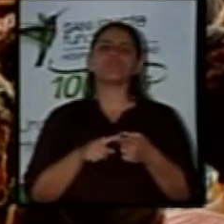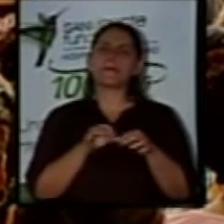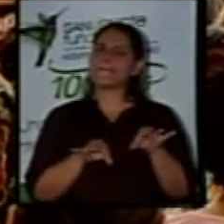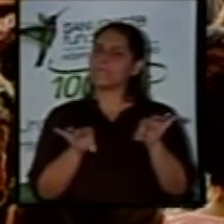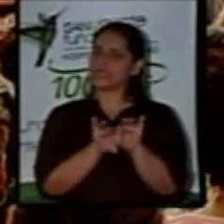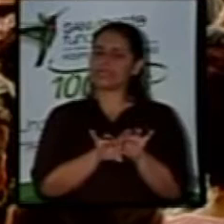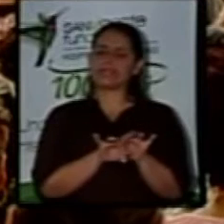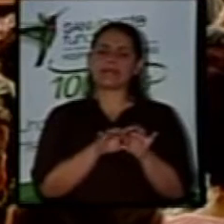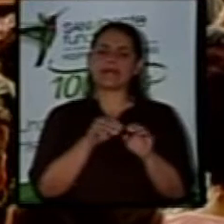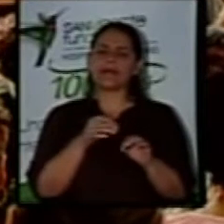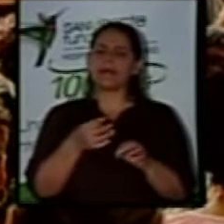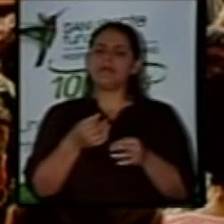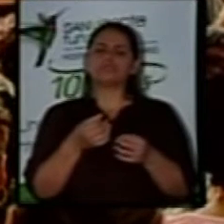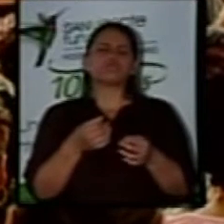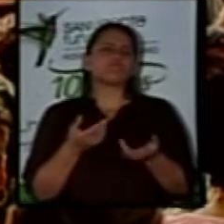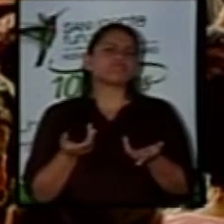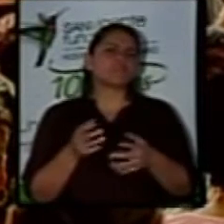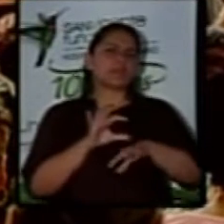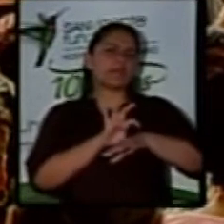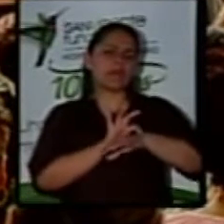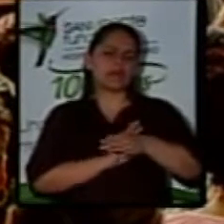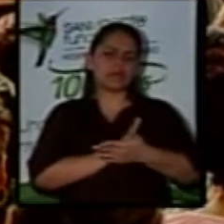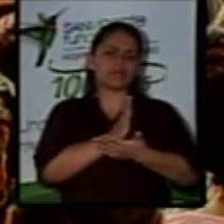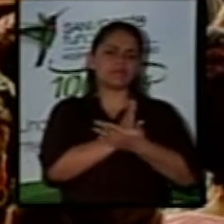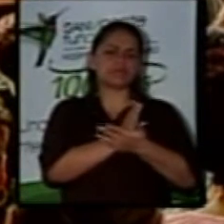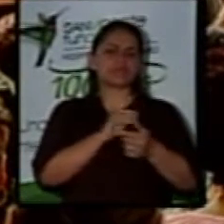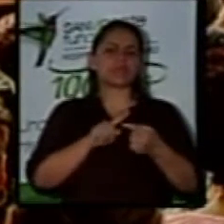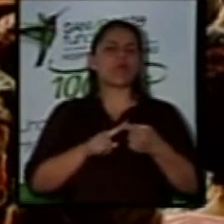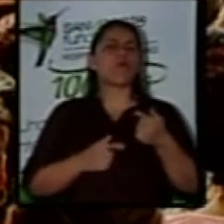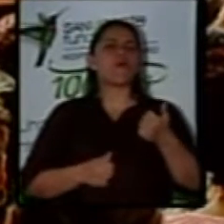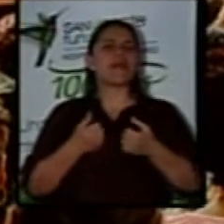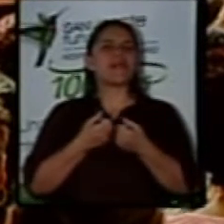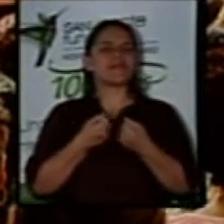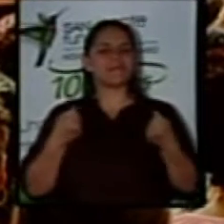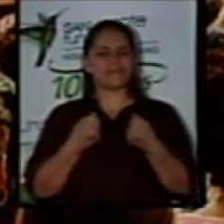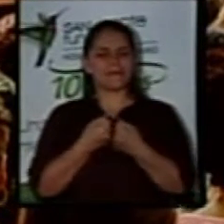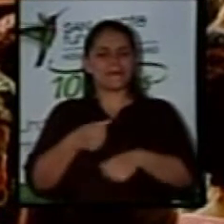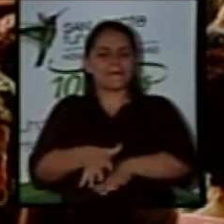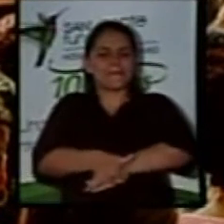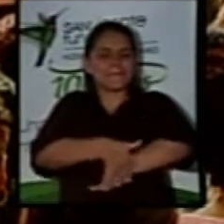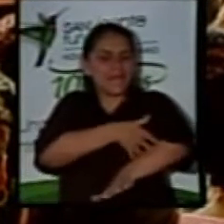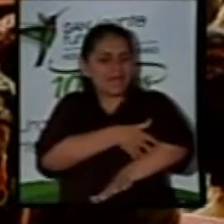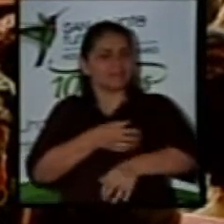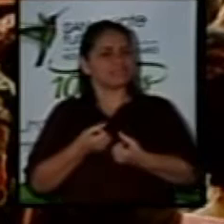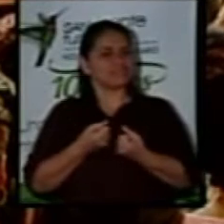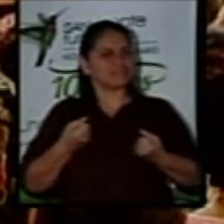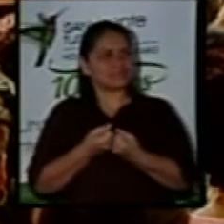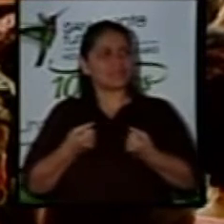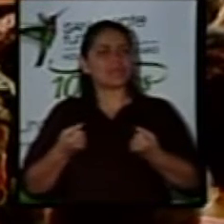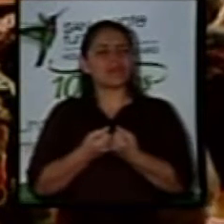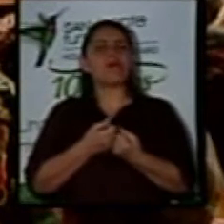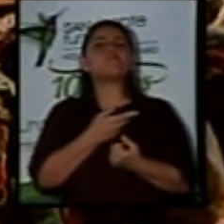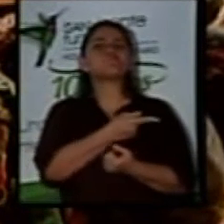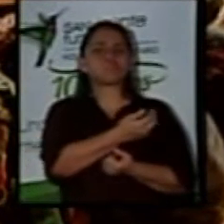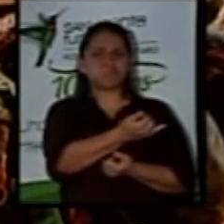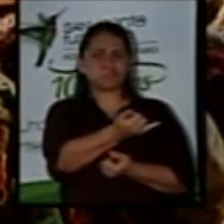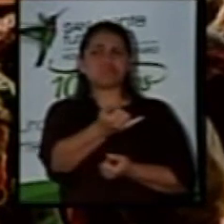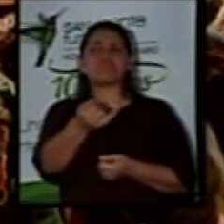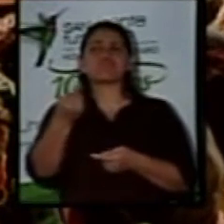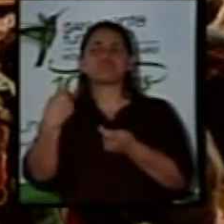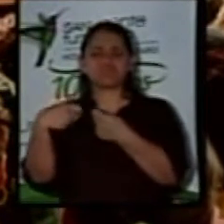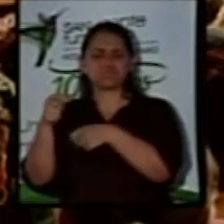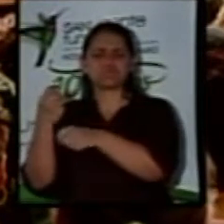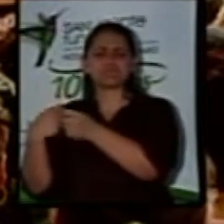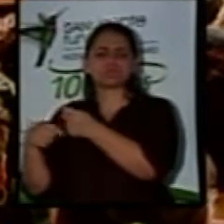es el tratamiento médico, es un tratamiento muy sencillo, se llama la compresión elástica o las medias de compresión, ya hay muchas